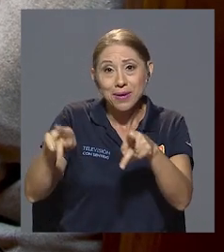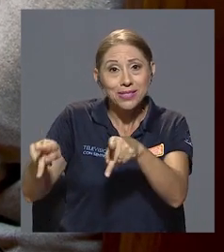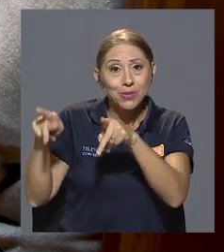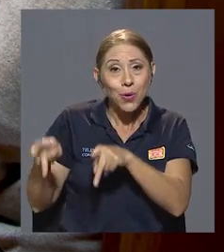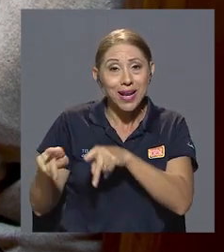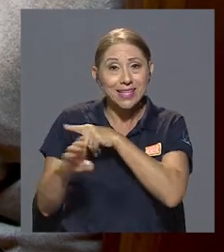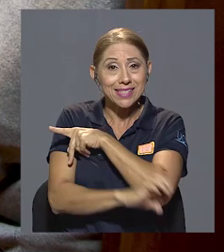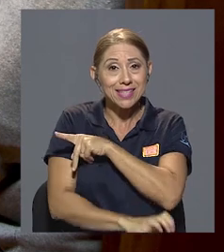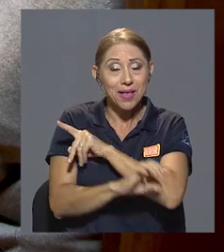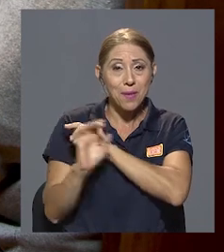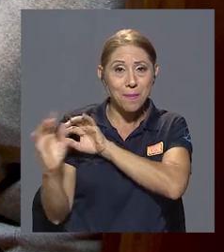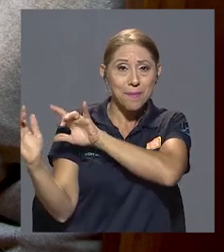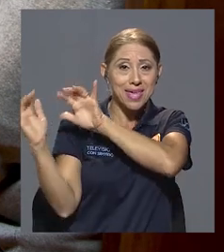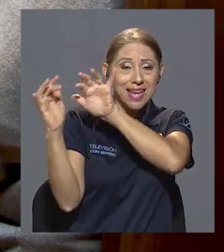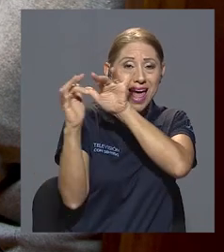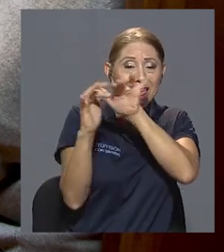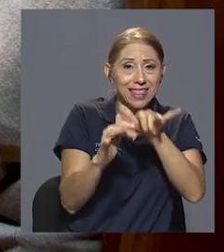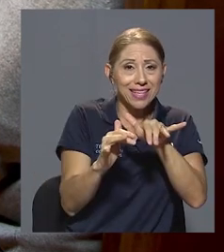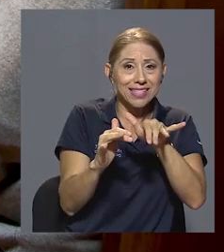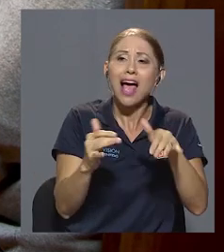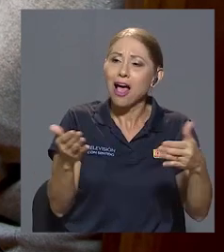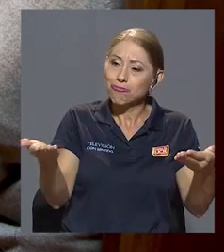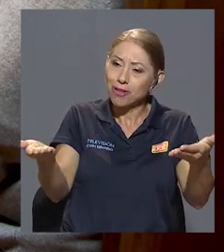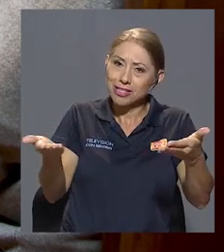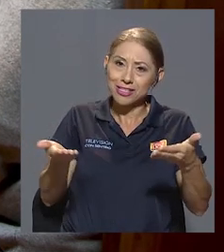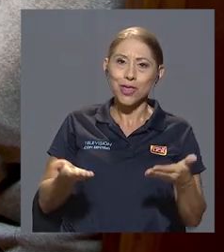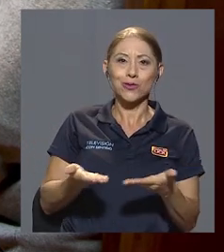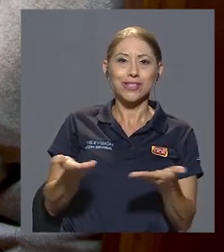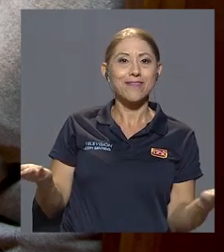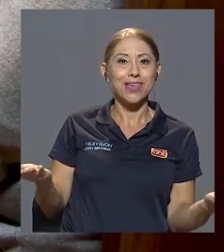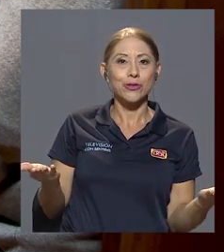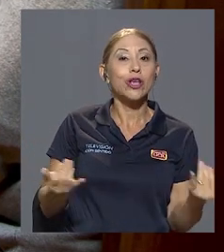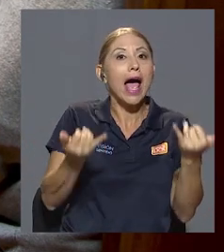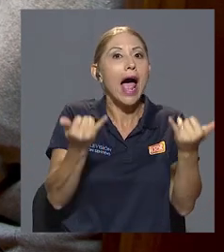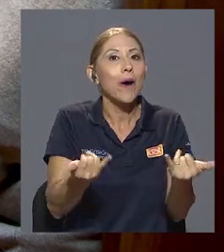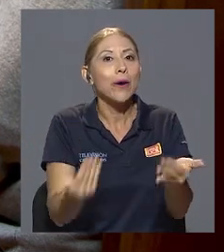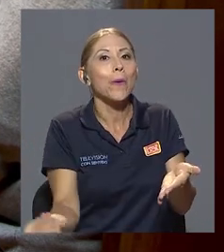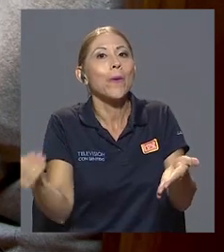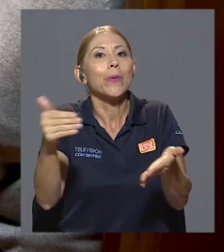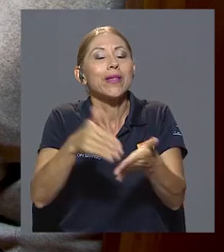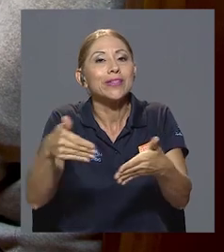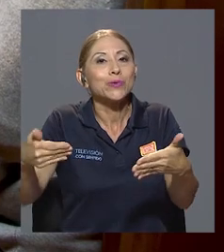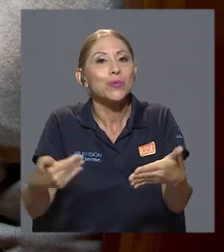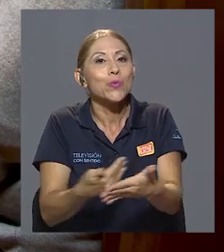recibidos y que ahora en retorno ante las nuevas migraciones deberíamos